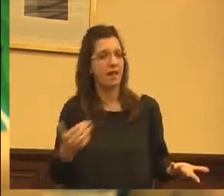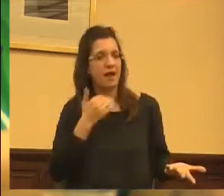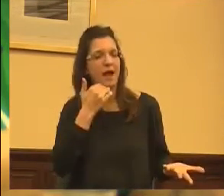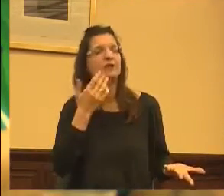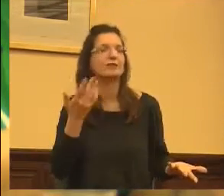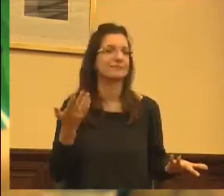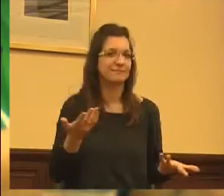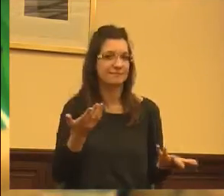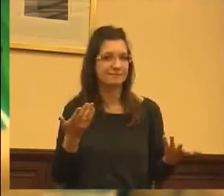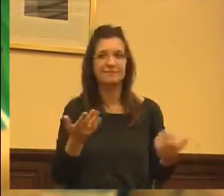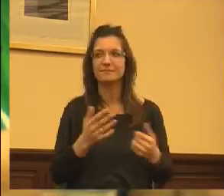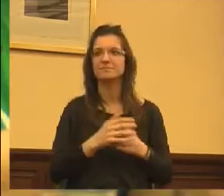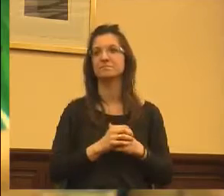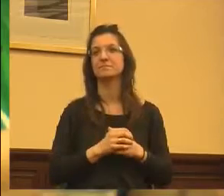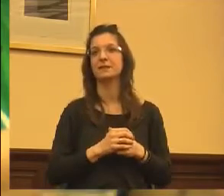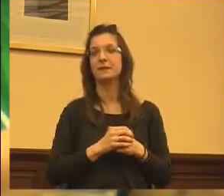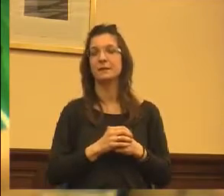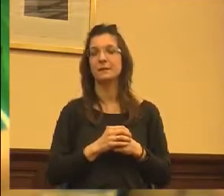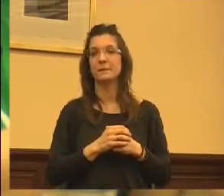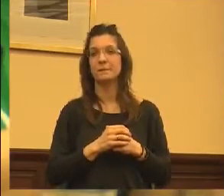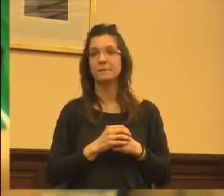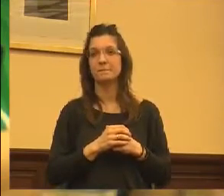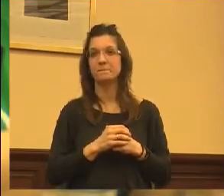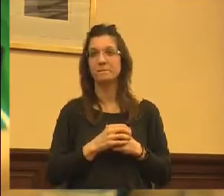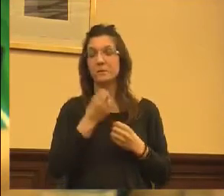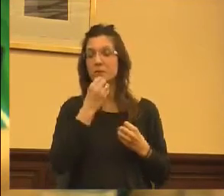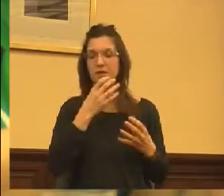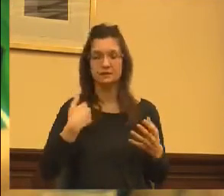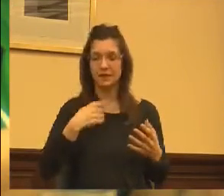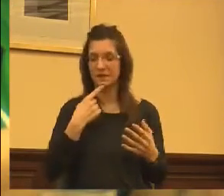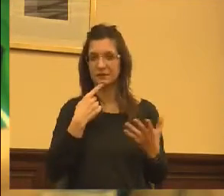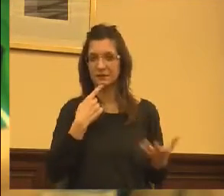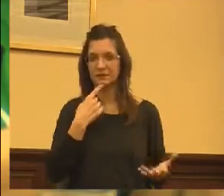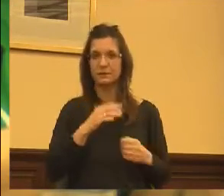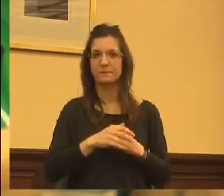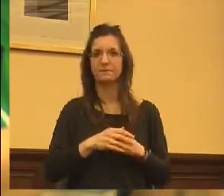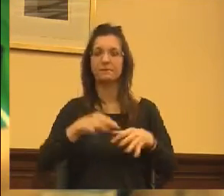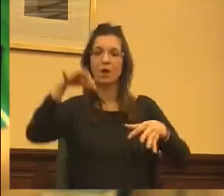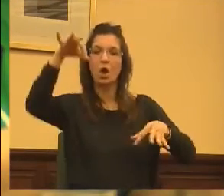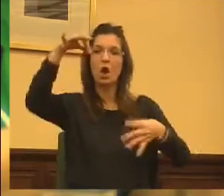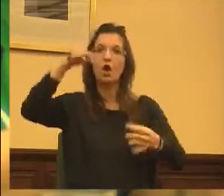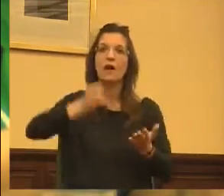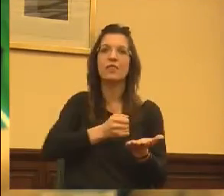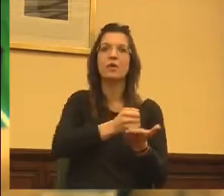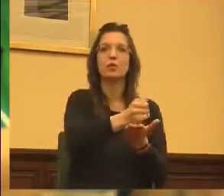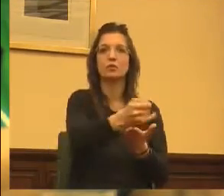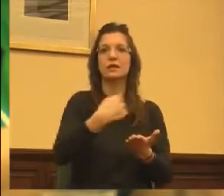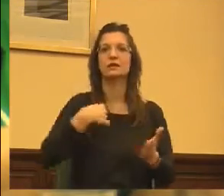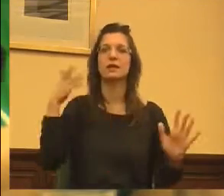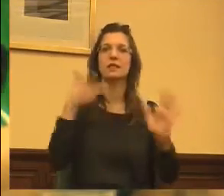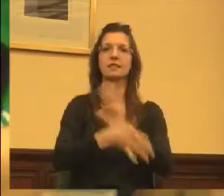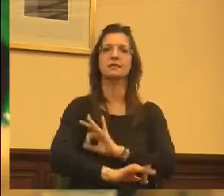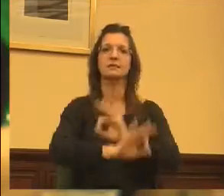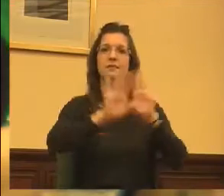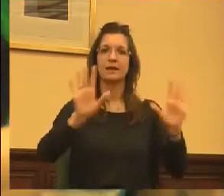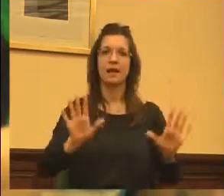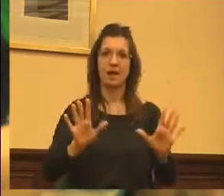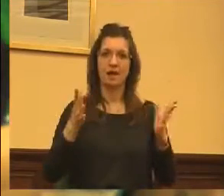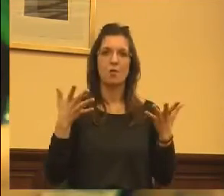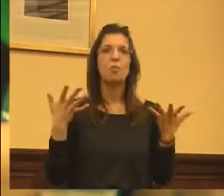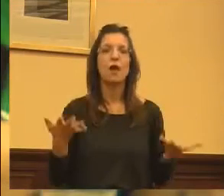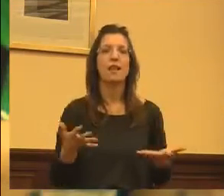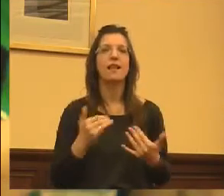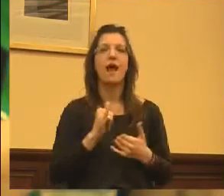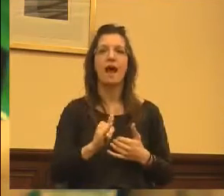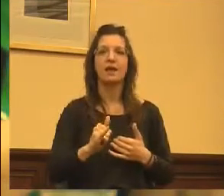cosillas salen adelante. Bueno, dicho esto, hoja de ruta. Les voy a especificar la hoja de ruta que